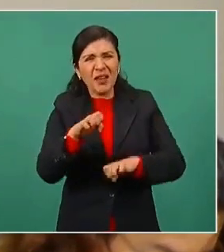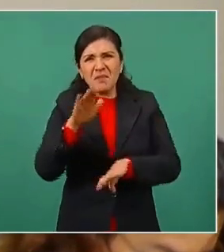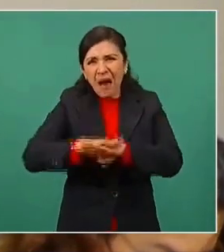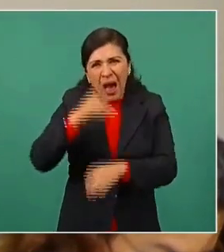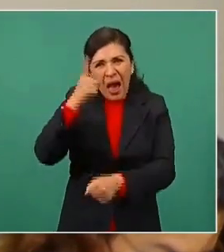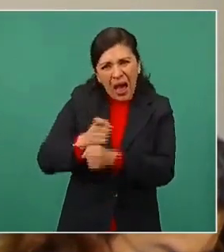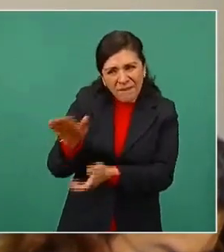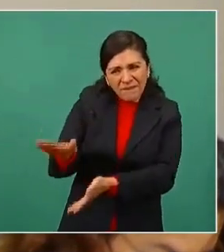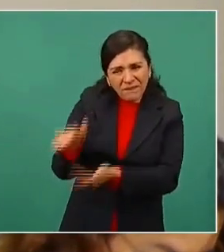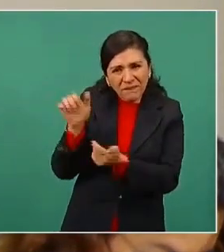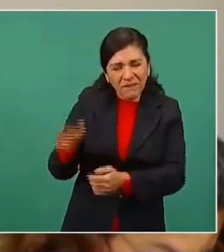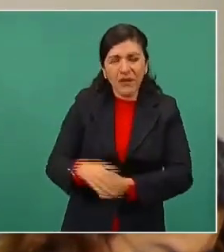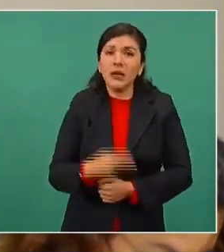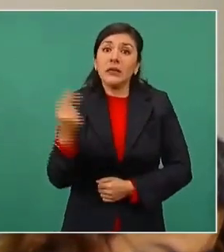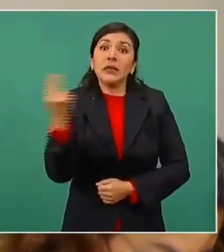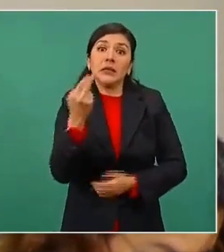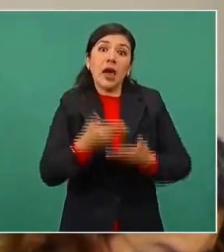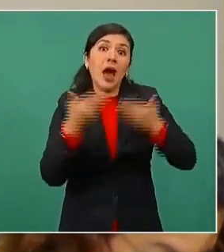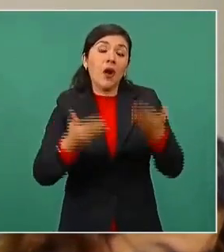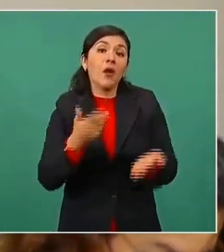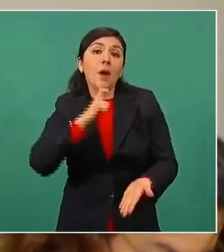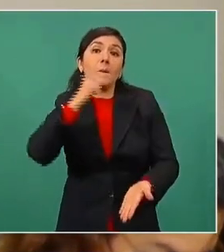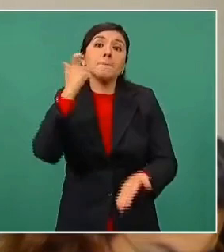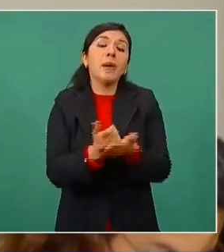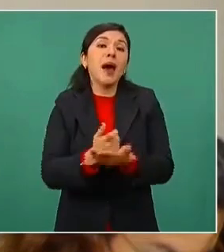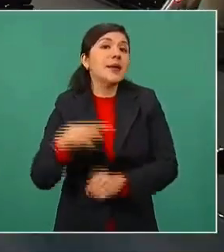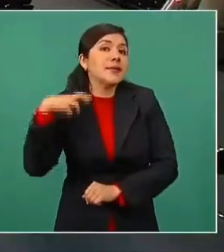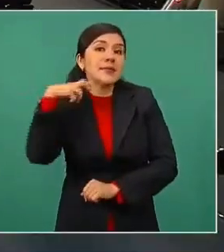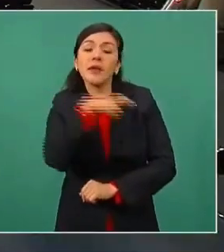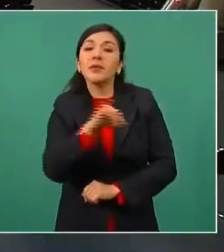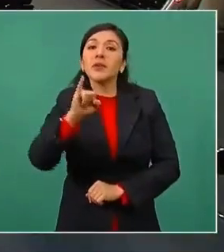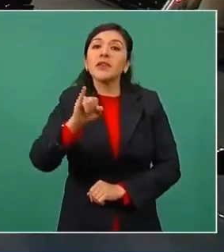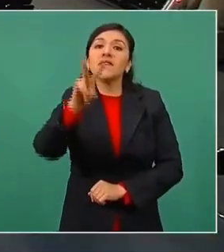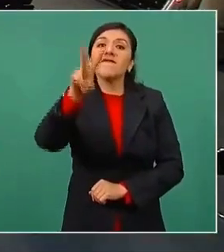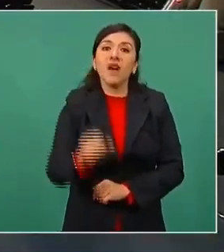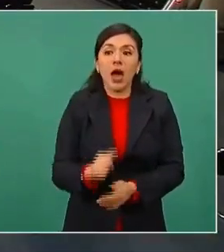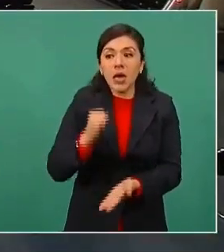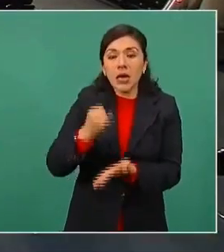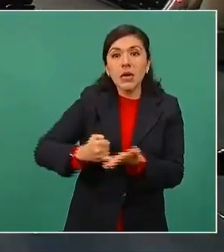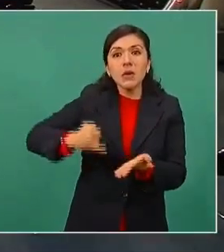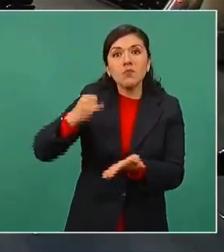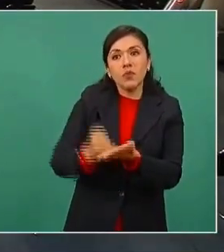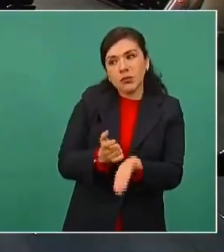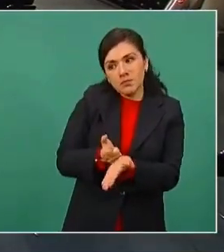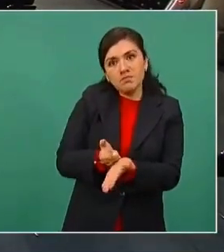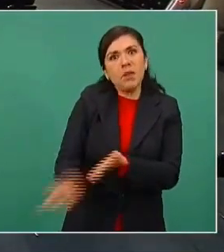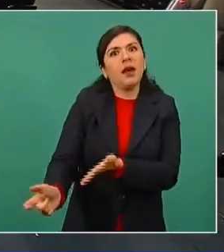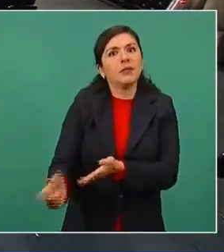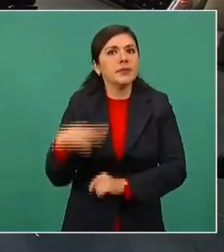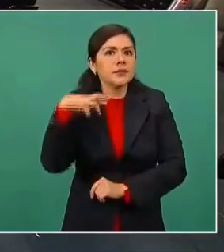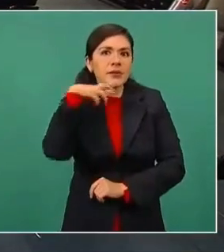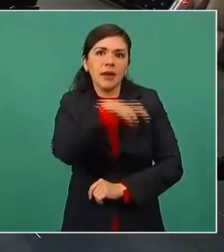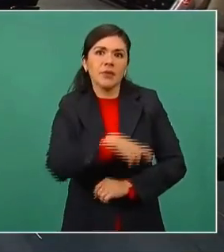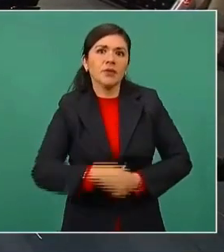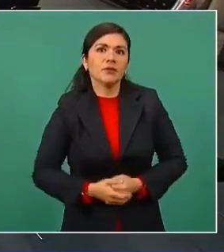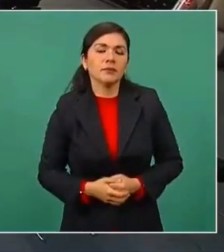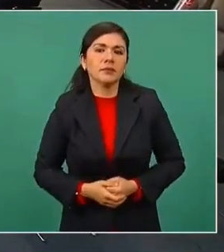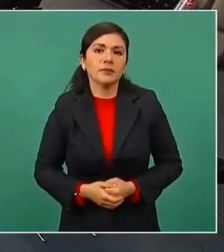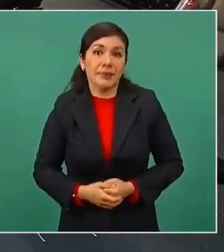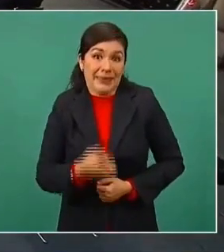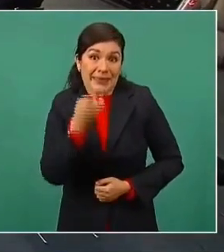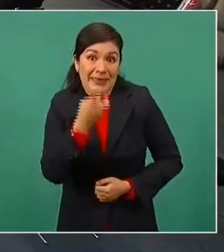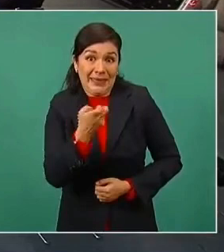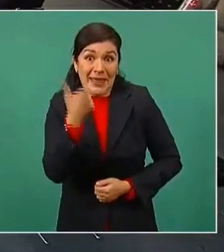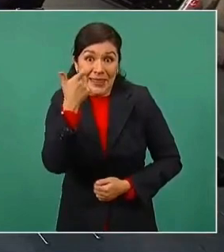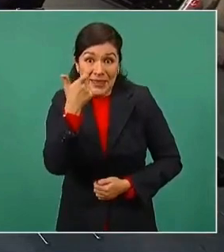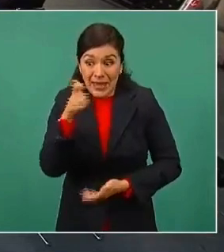ahora paguen de inmediato el cobro del IVA y de esa manera pues el dinero